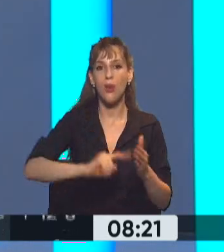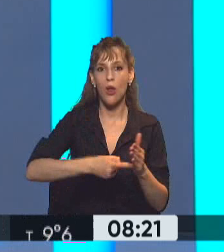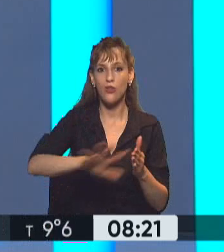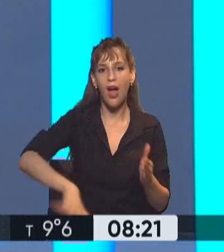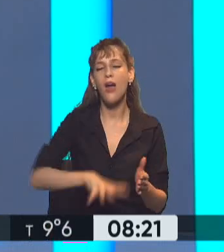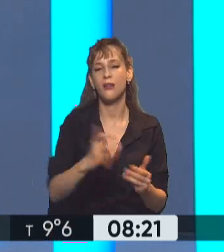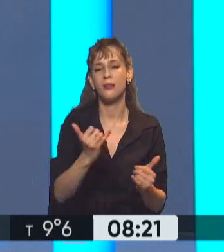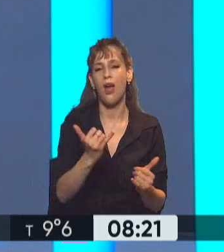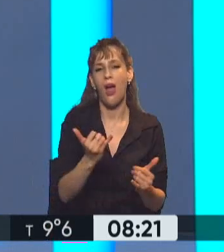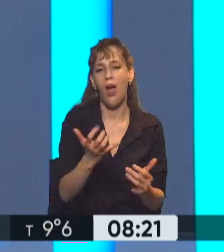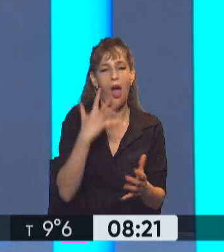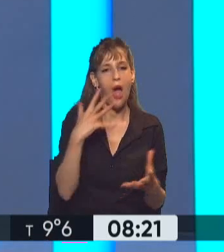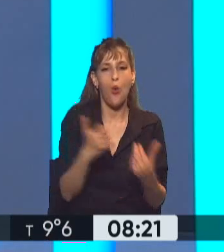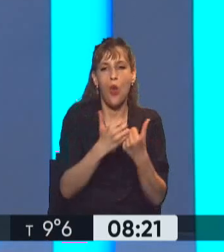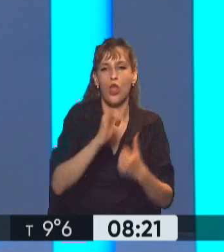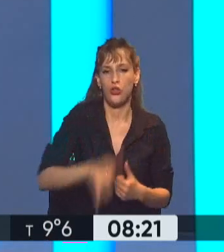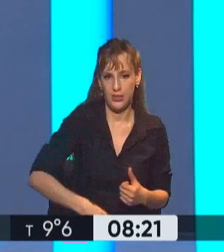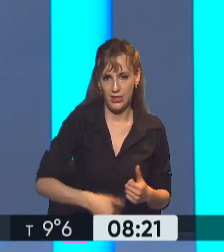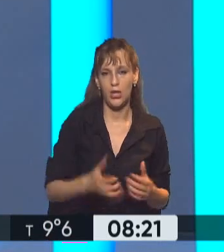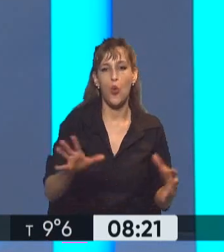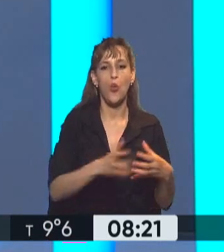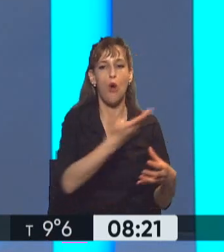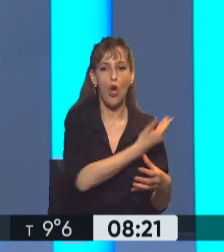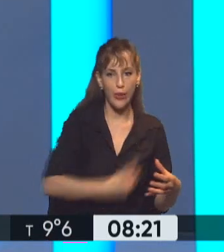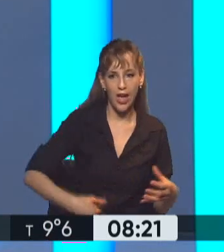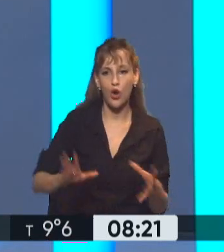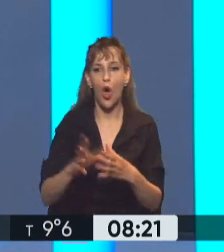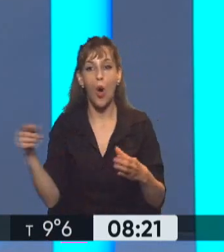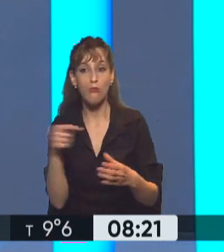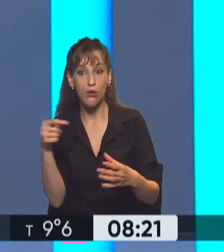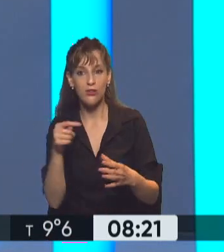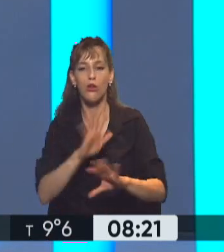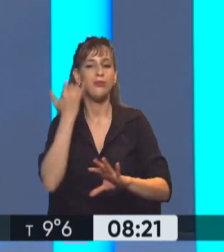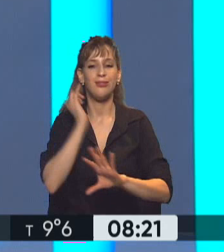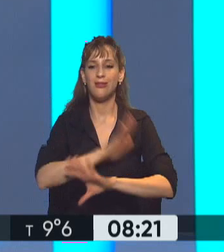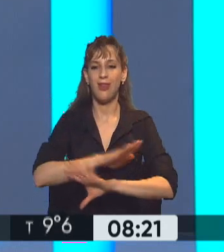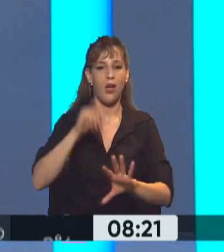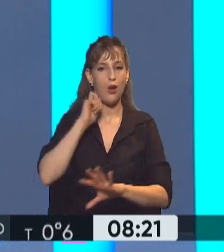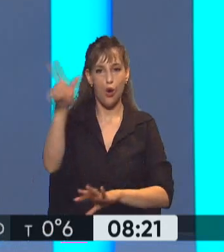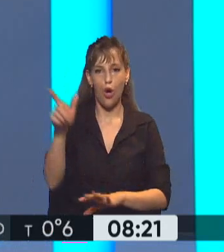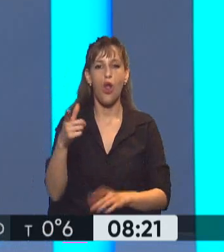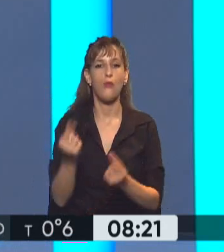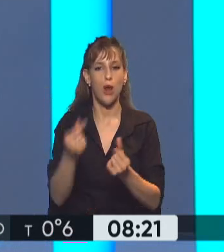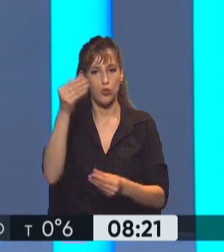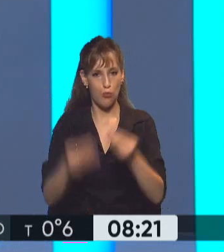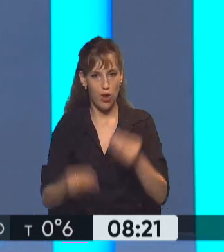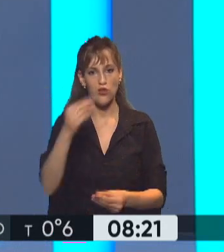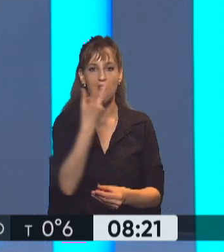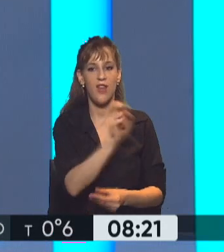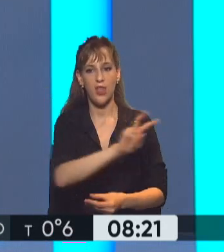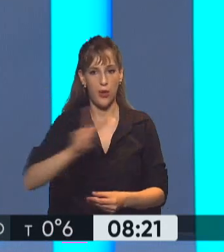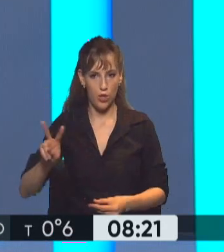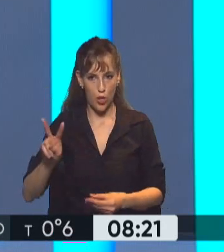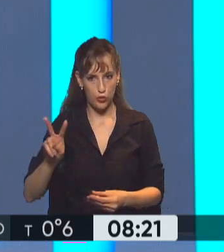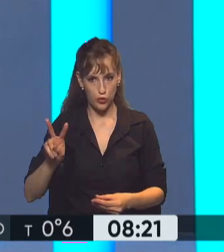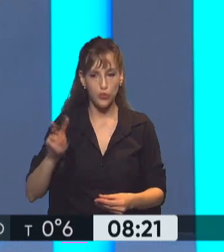oficialismo y oposición y que si love tiene presupuesto 2022 se sancionó también la ley impositiva apostando a incrementar la recaudación